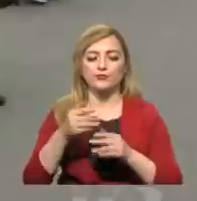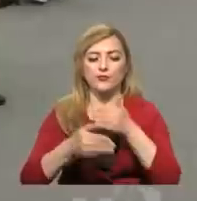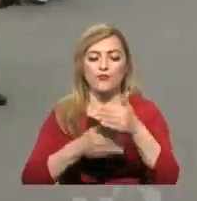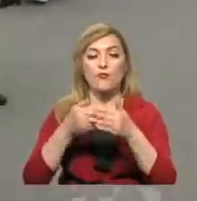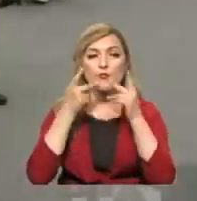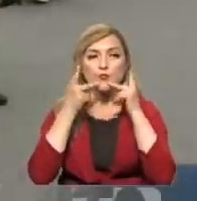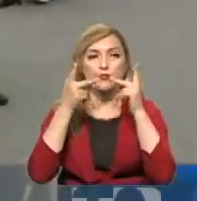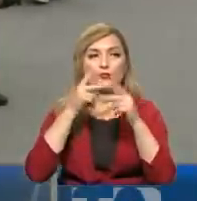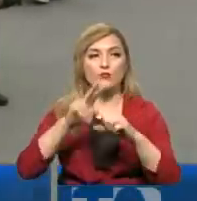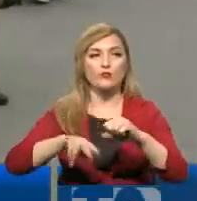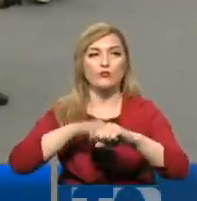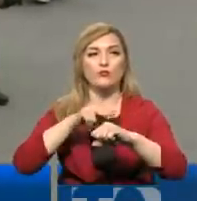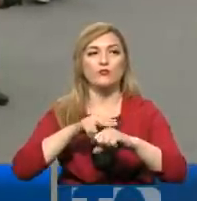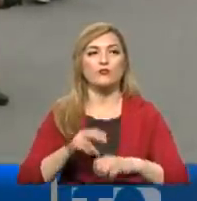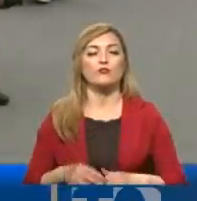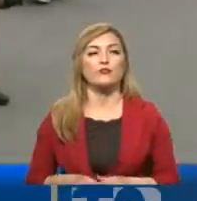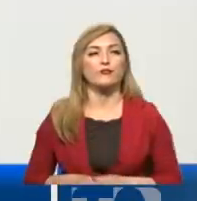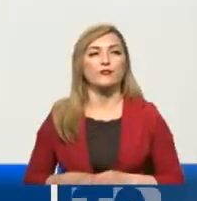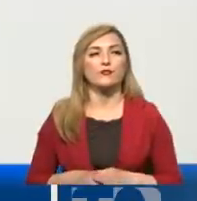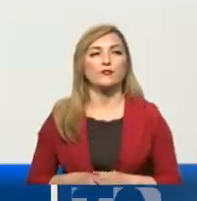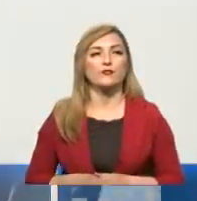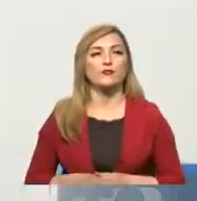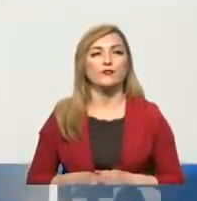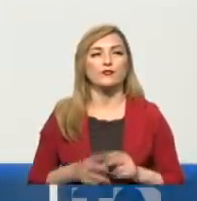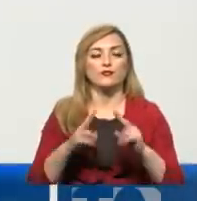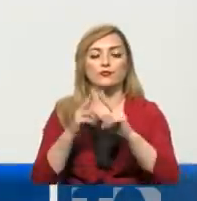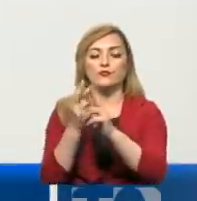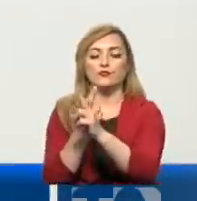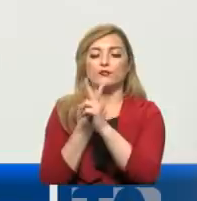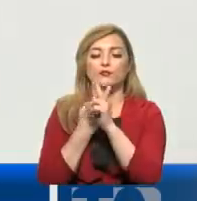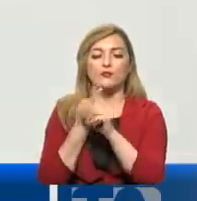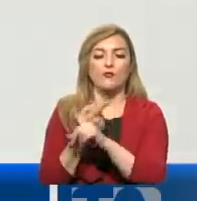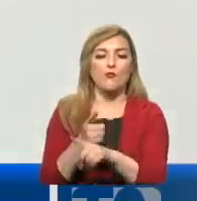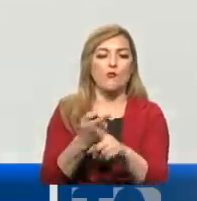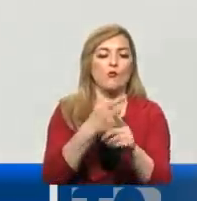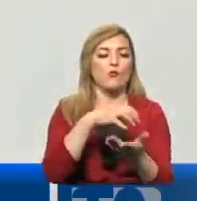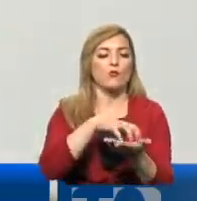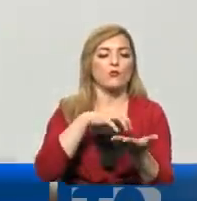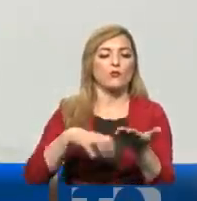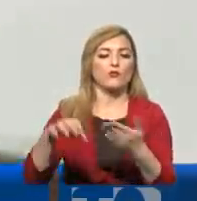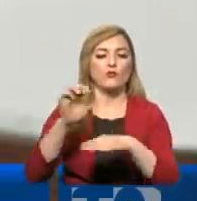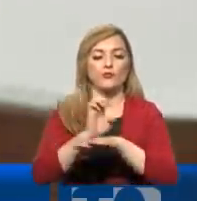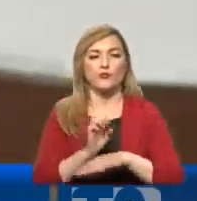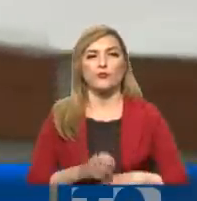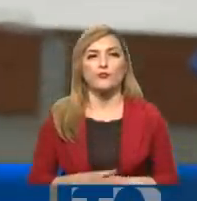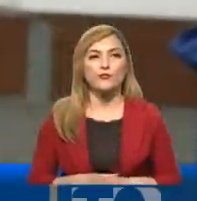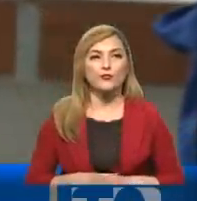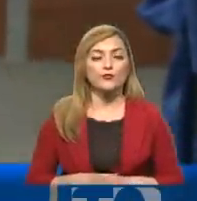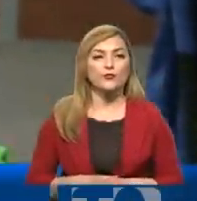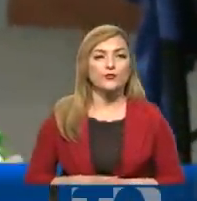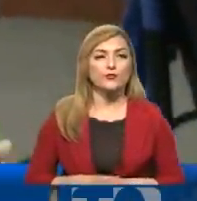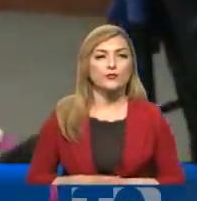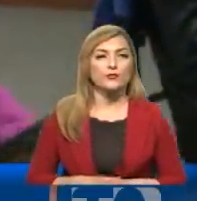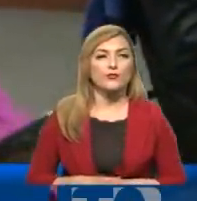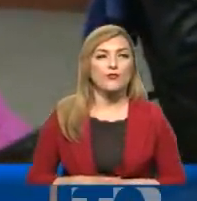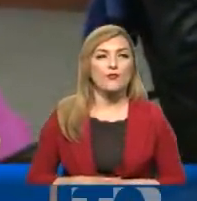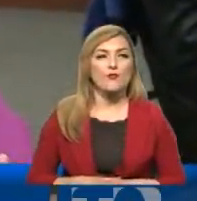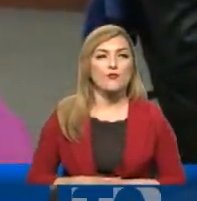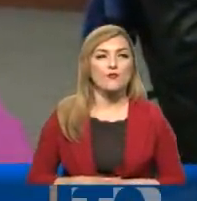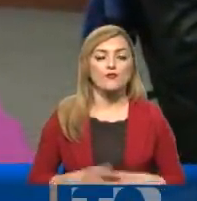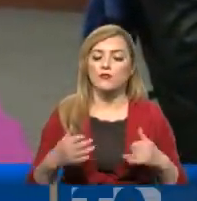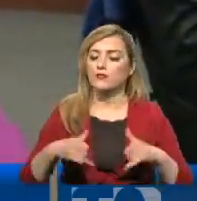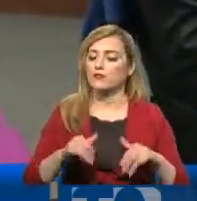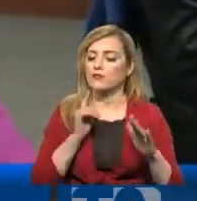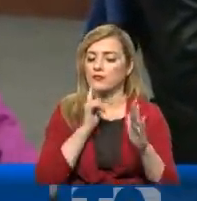Audiencia Pública Nacional de Escrutinios para conocer los resultados en las diferentes provincias del país. Mientras persisten las denuncias por parte